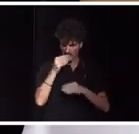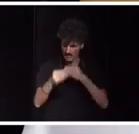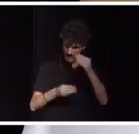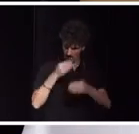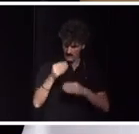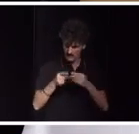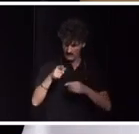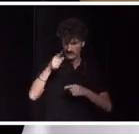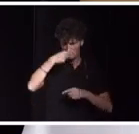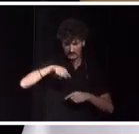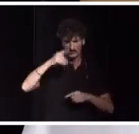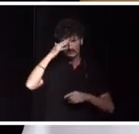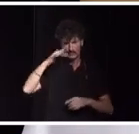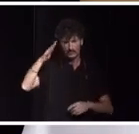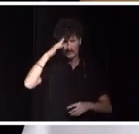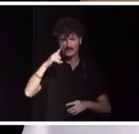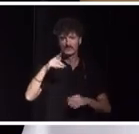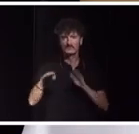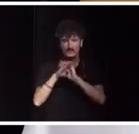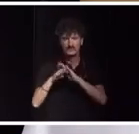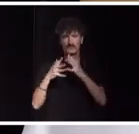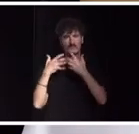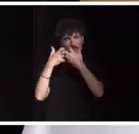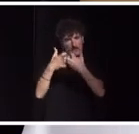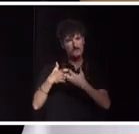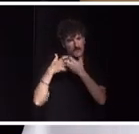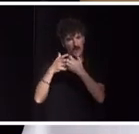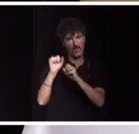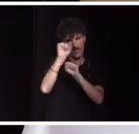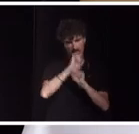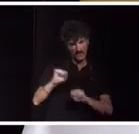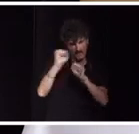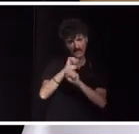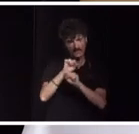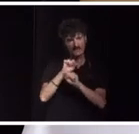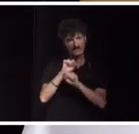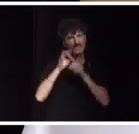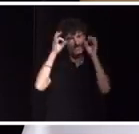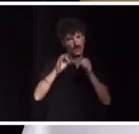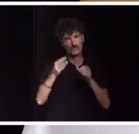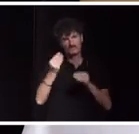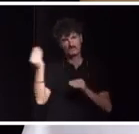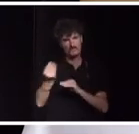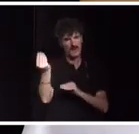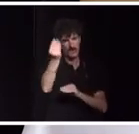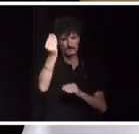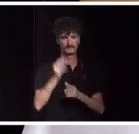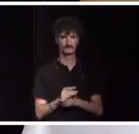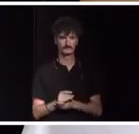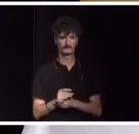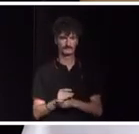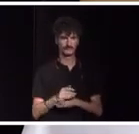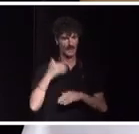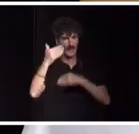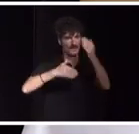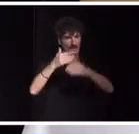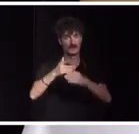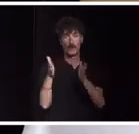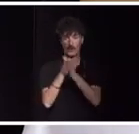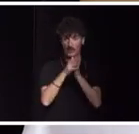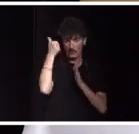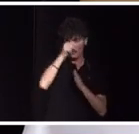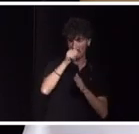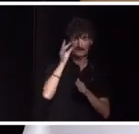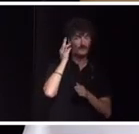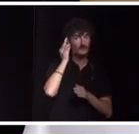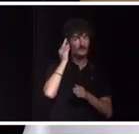los sueños, si los peleas y los defiendes con valentía, salen adelante. Así que, compañeros y compañeras,